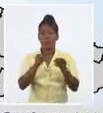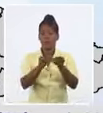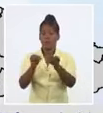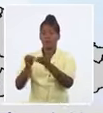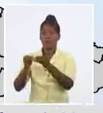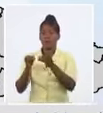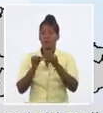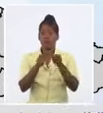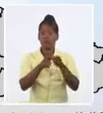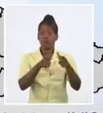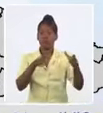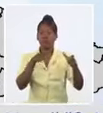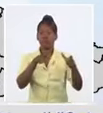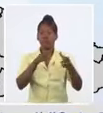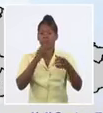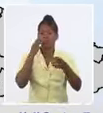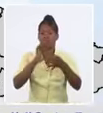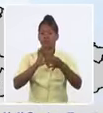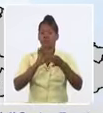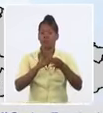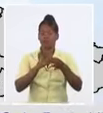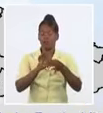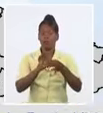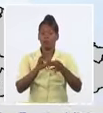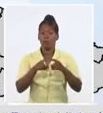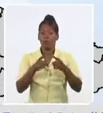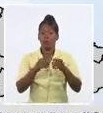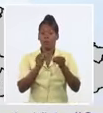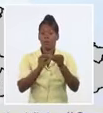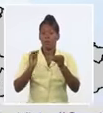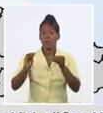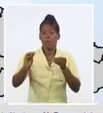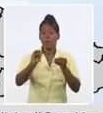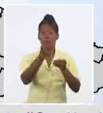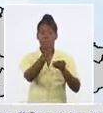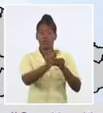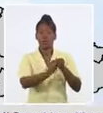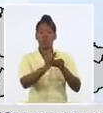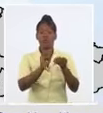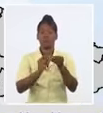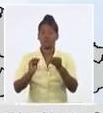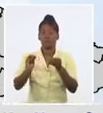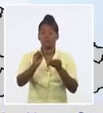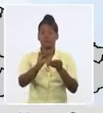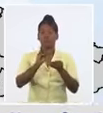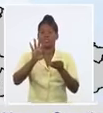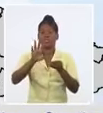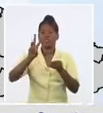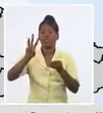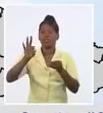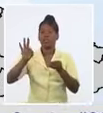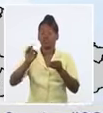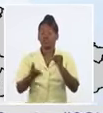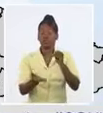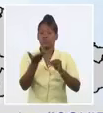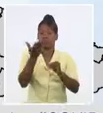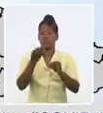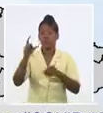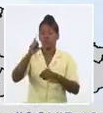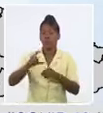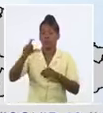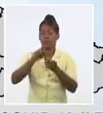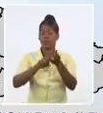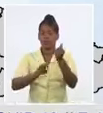importante, incluso con incremento, 538 Camagüey también compleja esa transmisión que